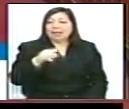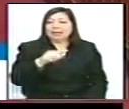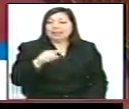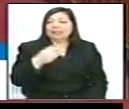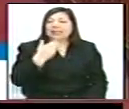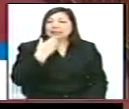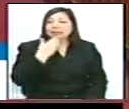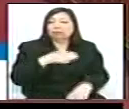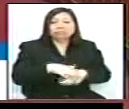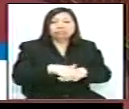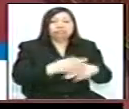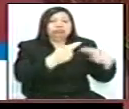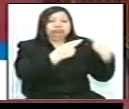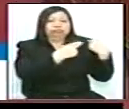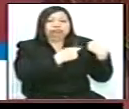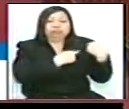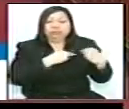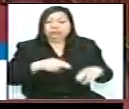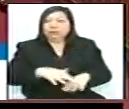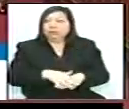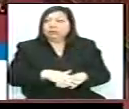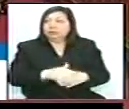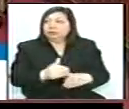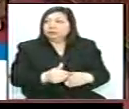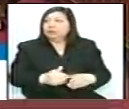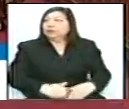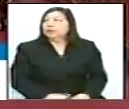Vázquez, quien tendrá a su cargo la